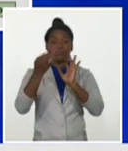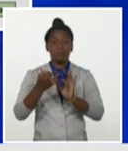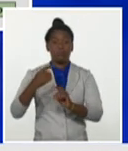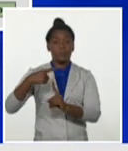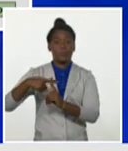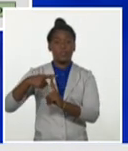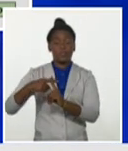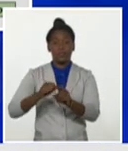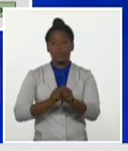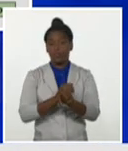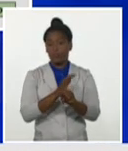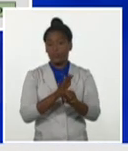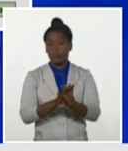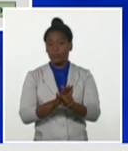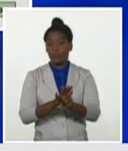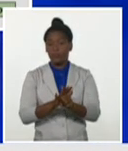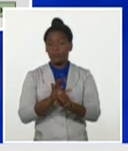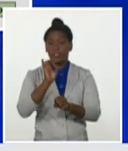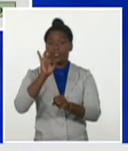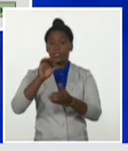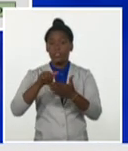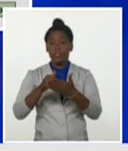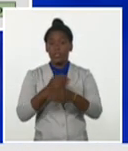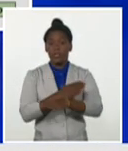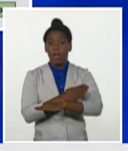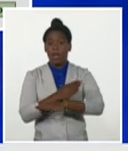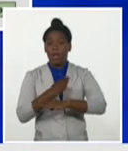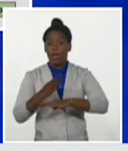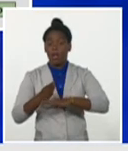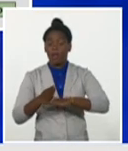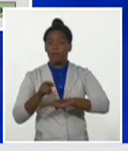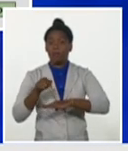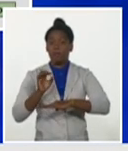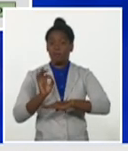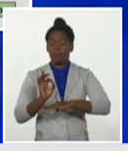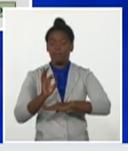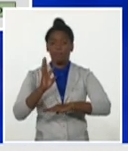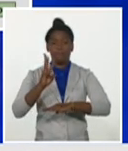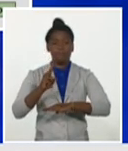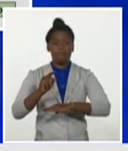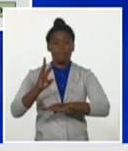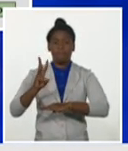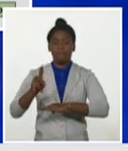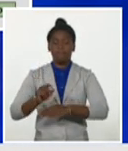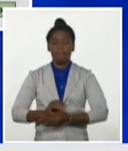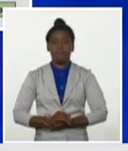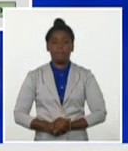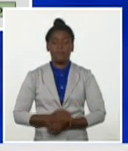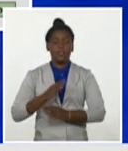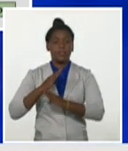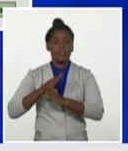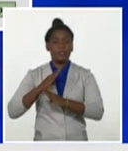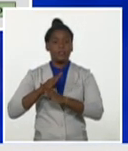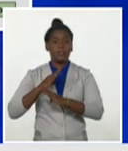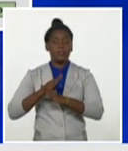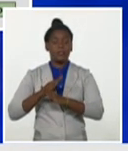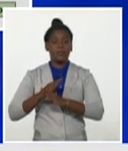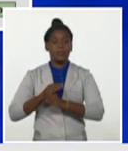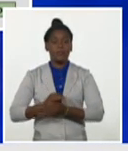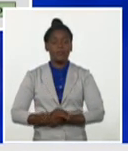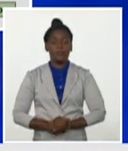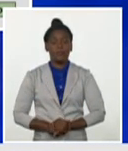en los últimos 15 días por 100.000 habitantes. Santiago de Cuba, Cuba